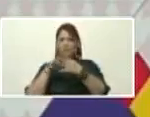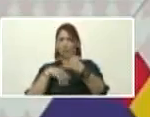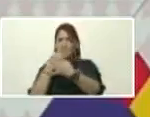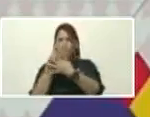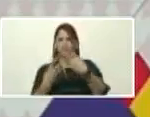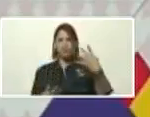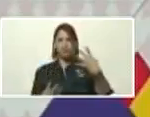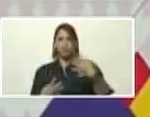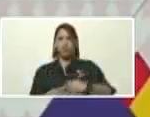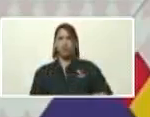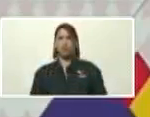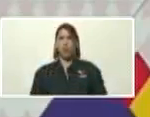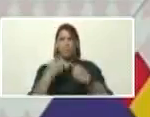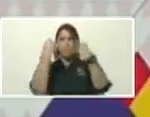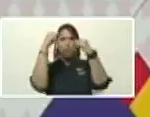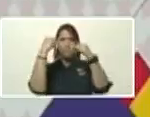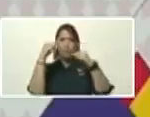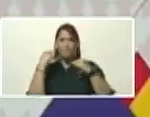salariales,